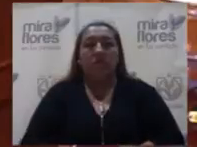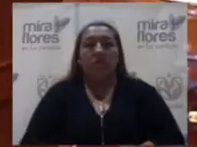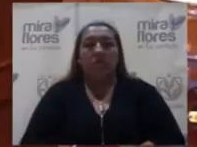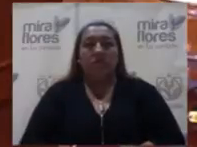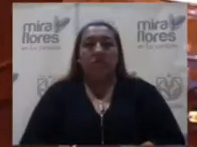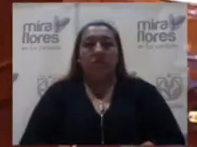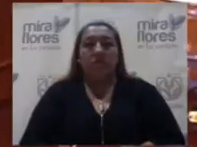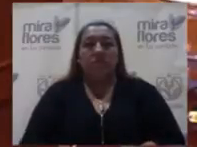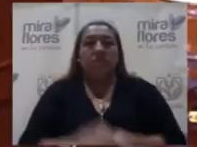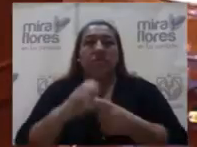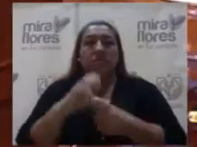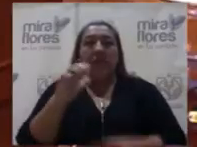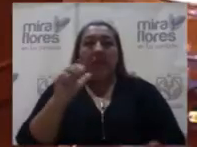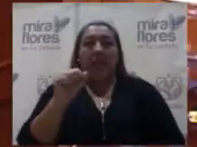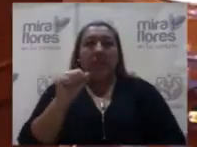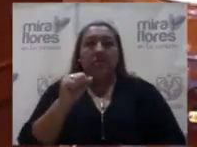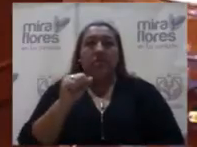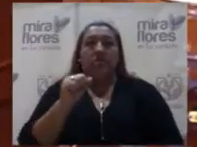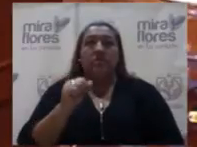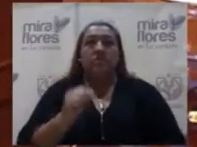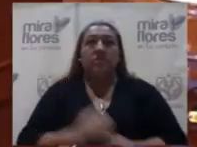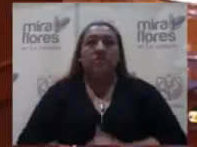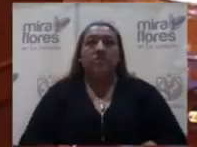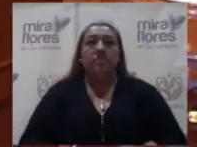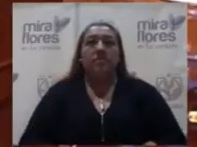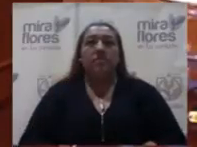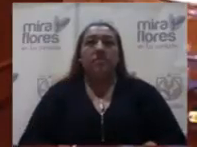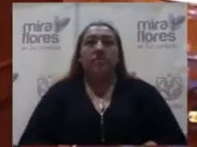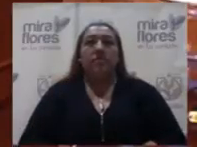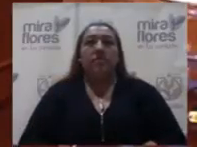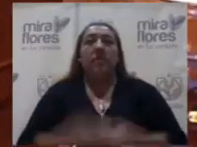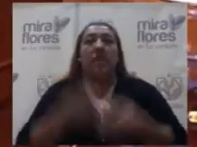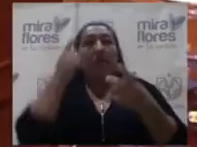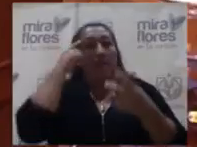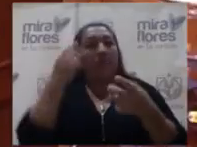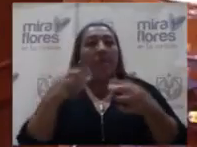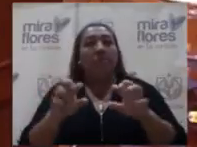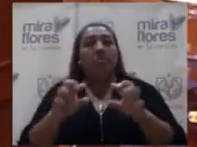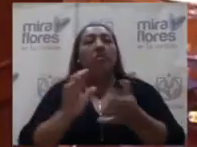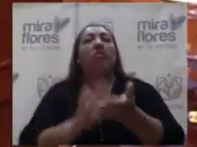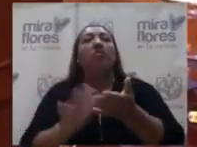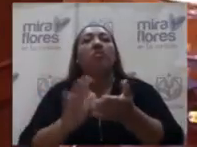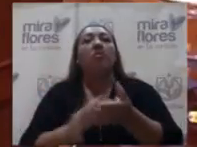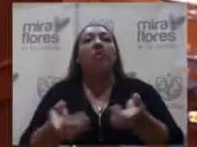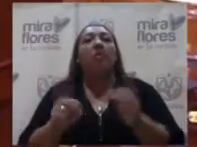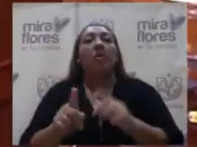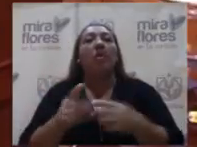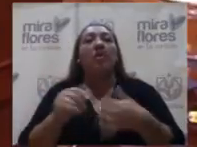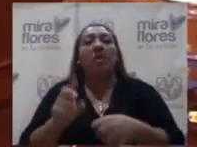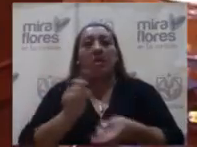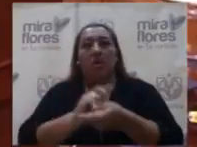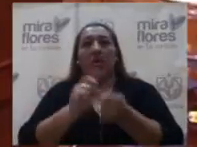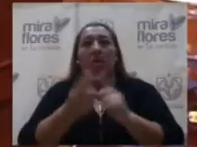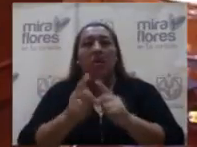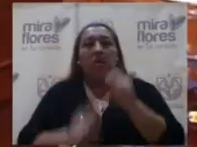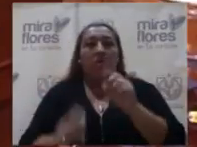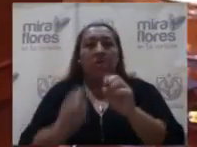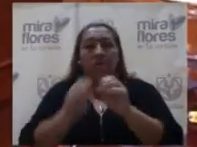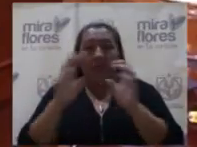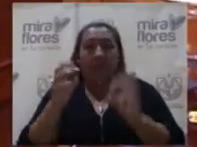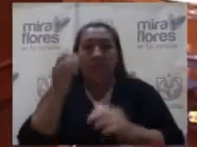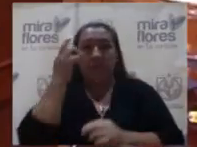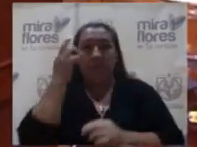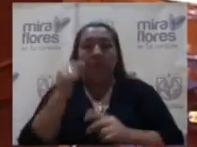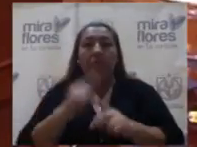gas al centro comercial. La licencia de funcionamiento del cine VK ha sido revocada hace algunos días